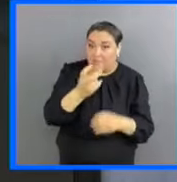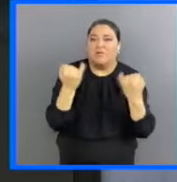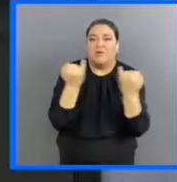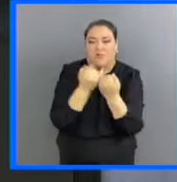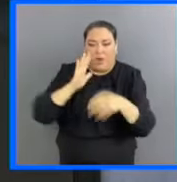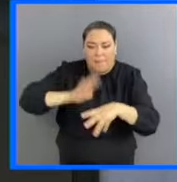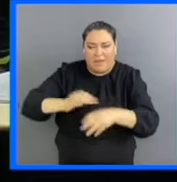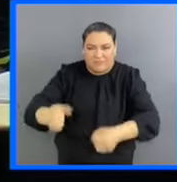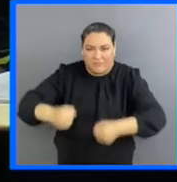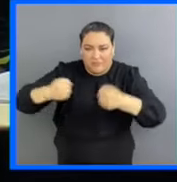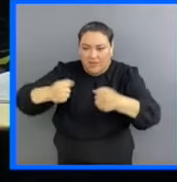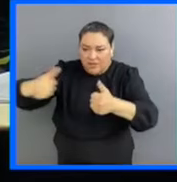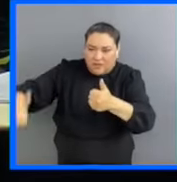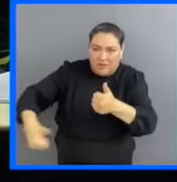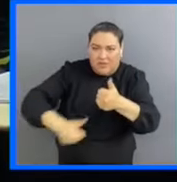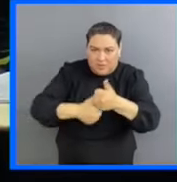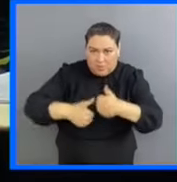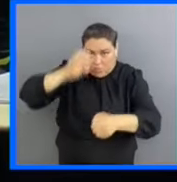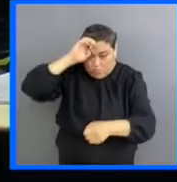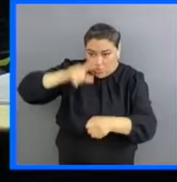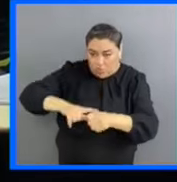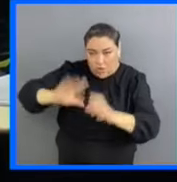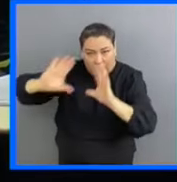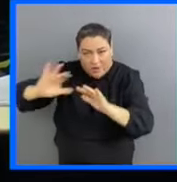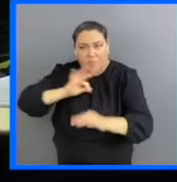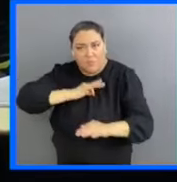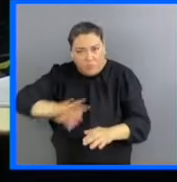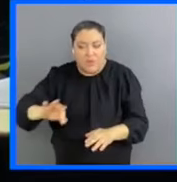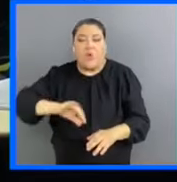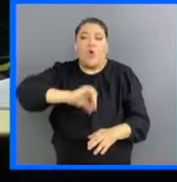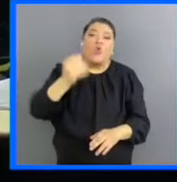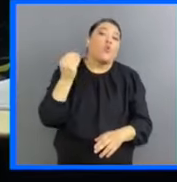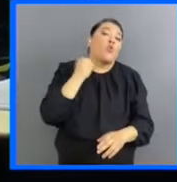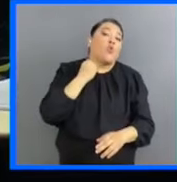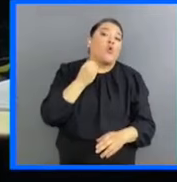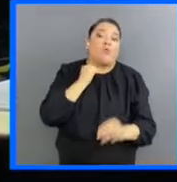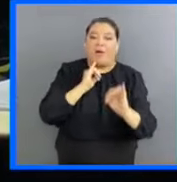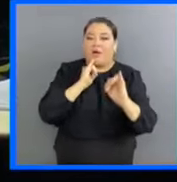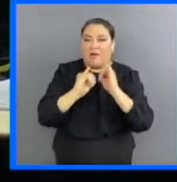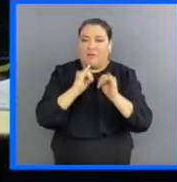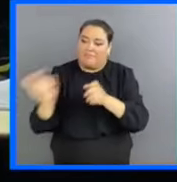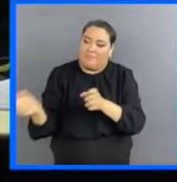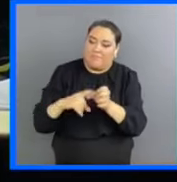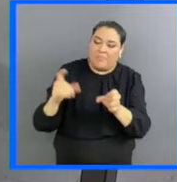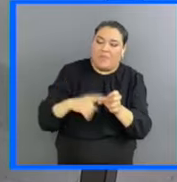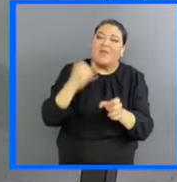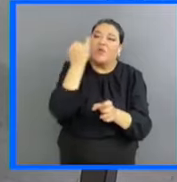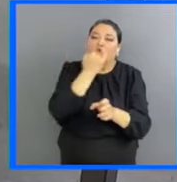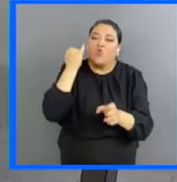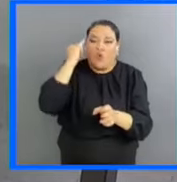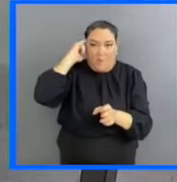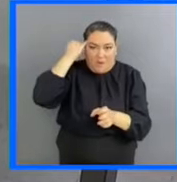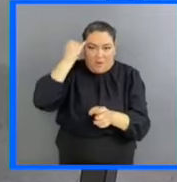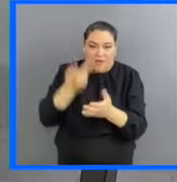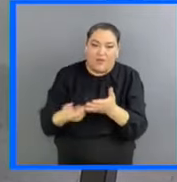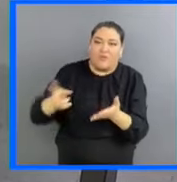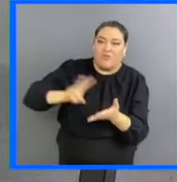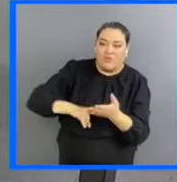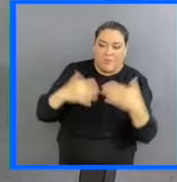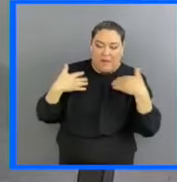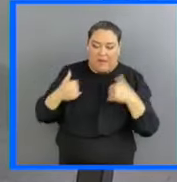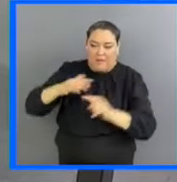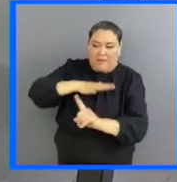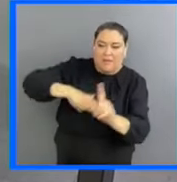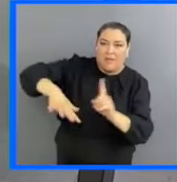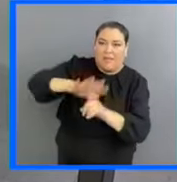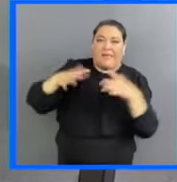asesorías interculturales, incorporando abogados e intérpretes que dominen lenguas indígenas y comprendan el contexto social de